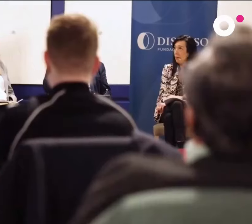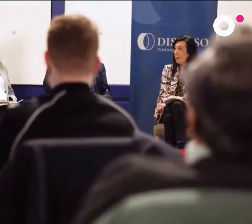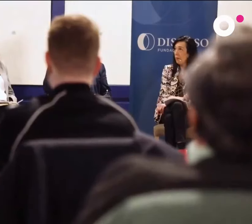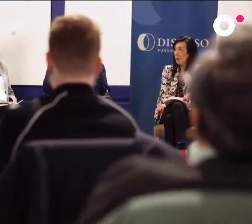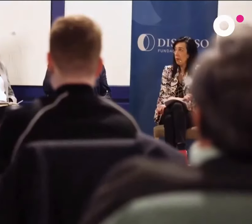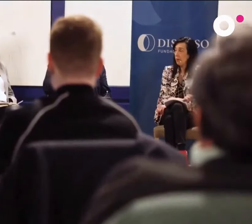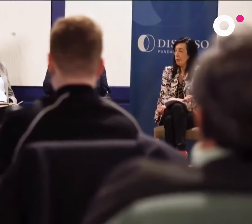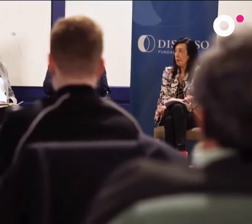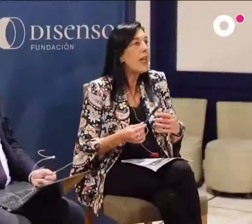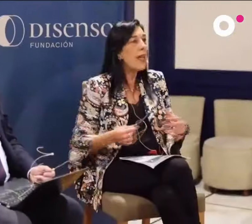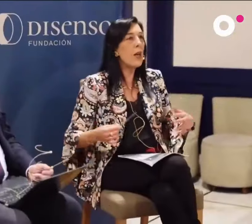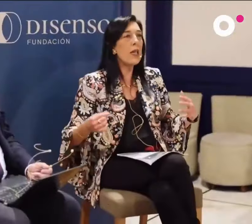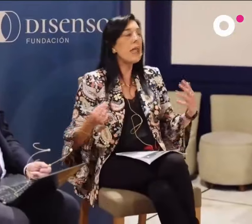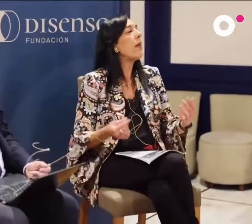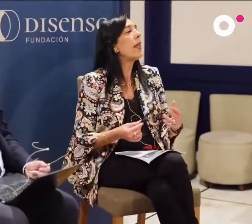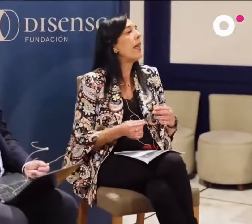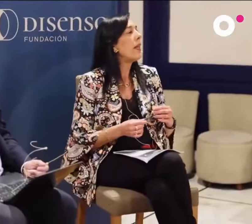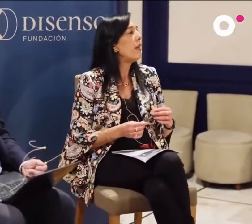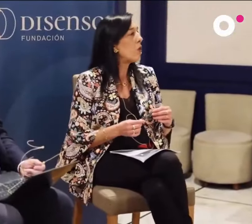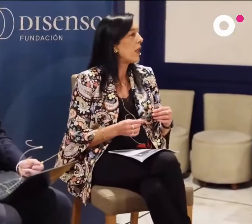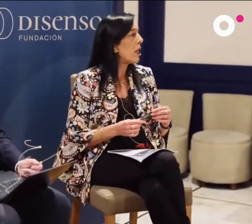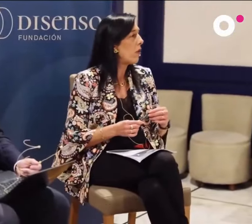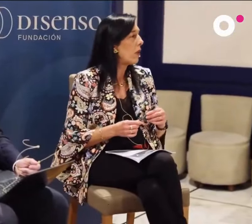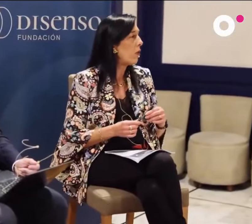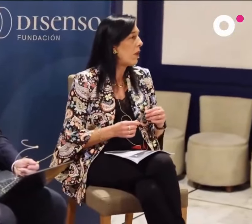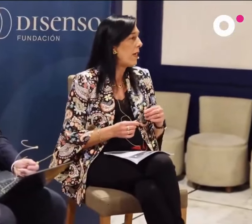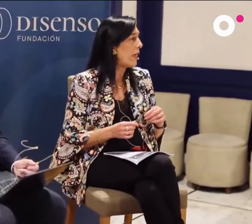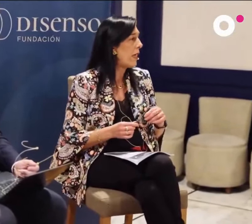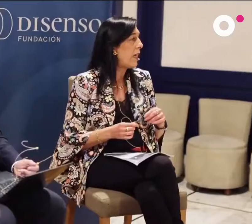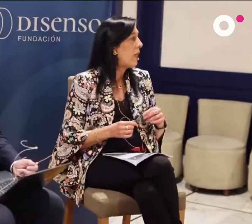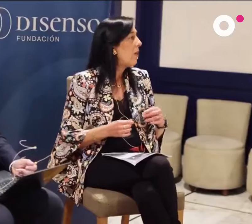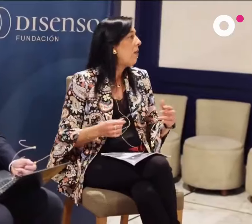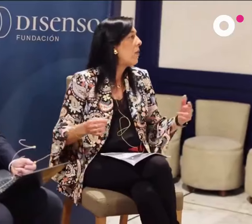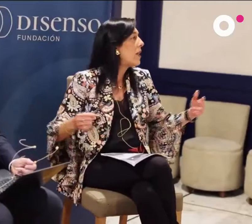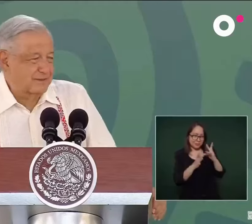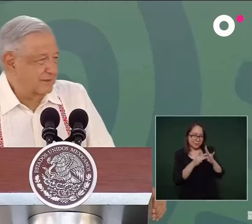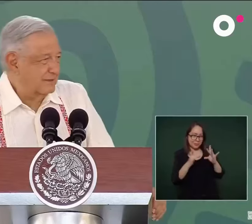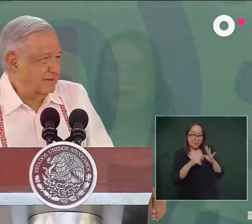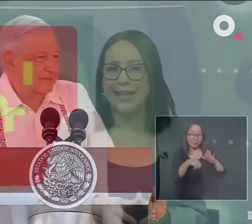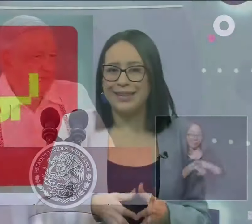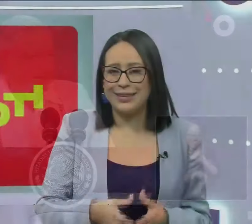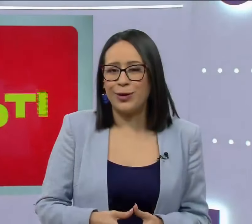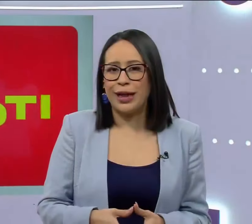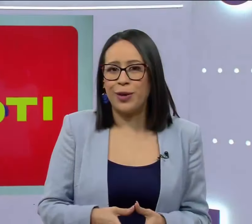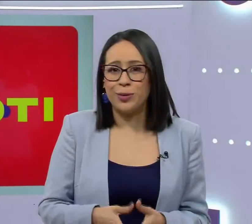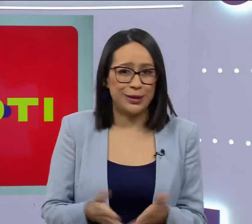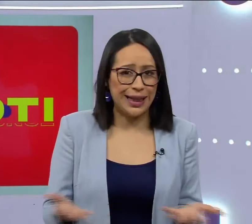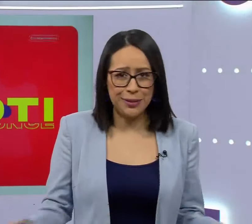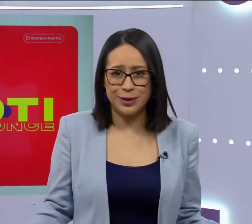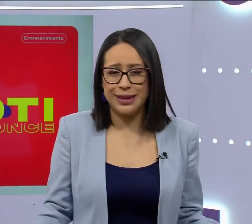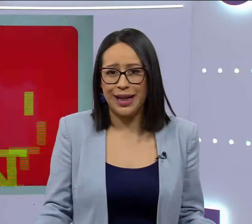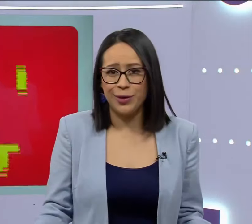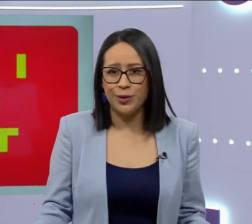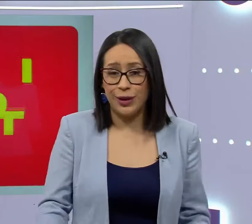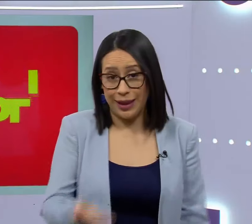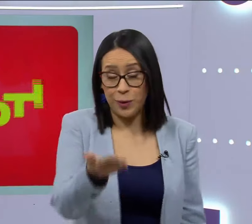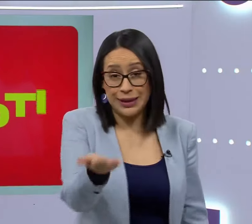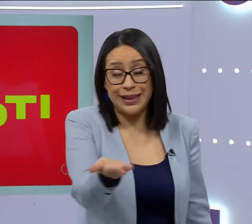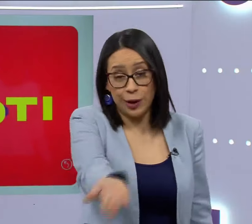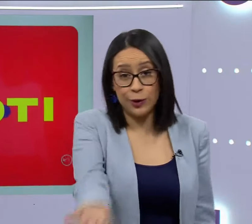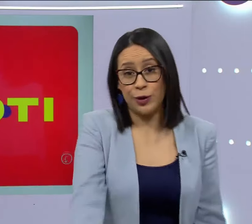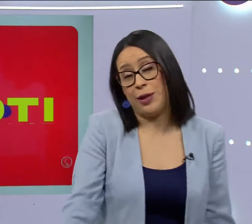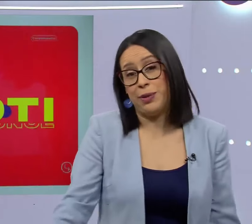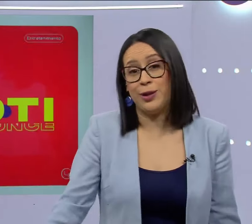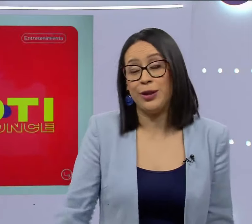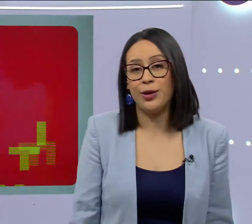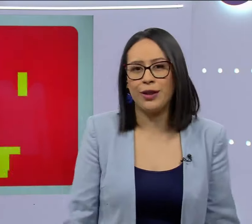denominado mancha roja, es decir, la izquierda. Pero López Obrador garantizó que, como se ha demostrado con la